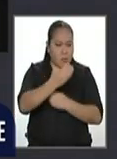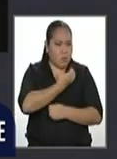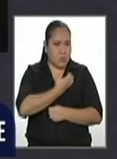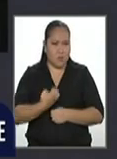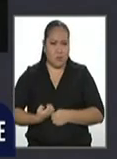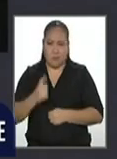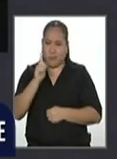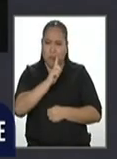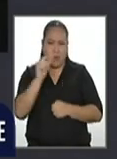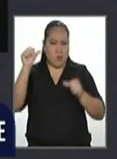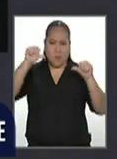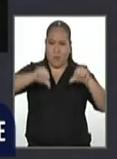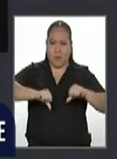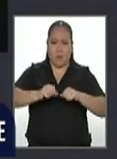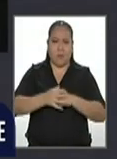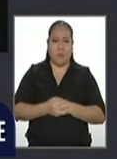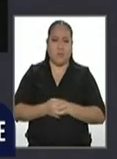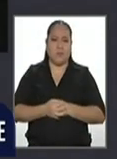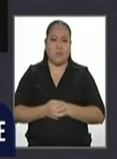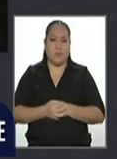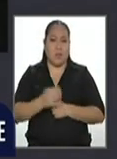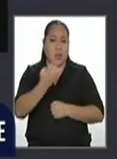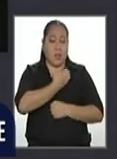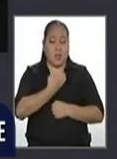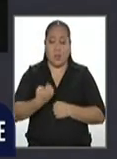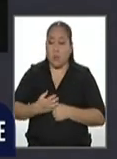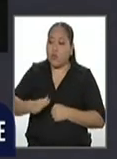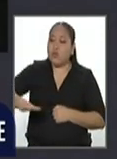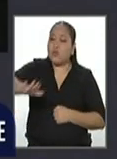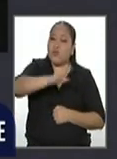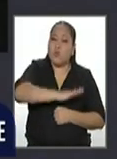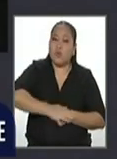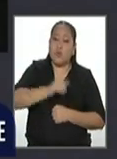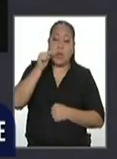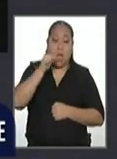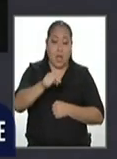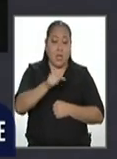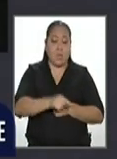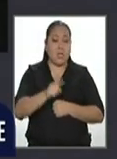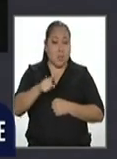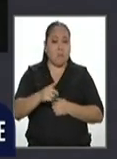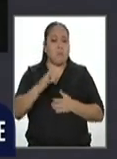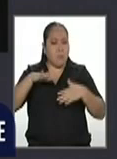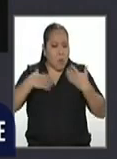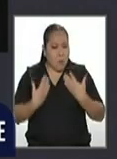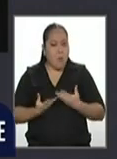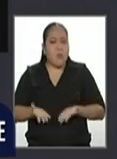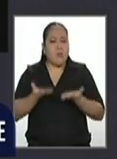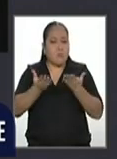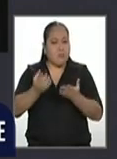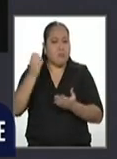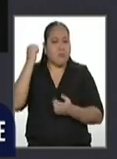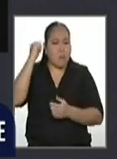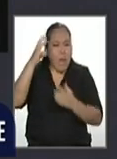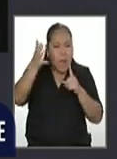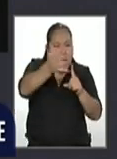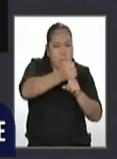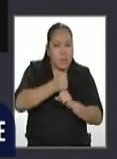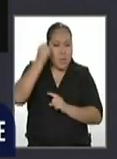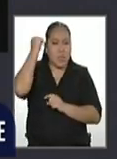señores, no es malo. El Estado somos todos, estamos ahí para hacer posible nuestros derechos.